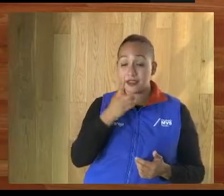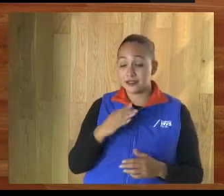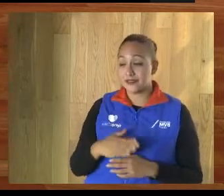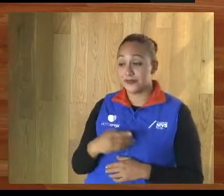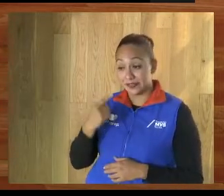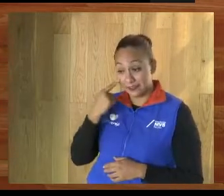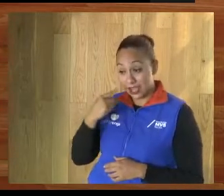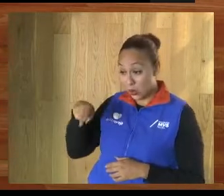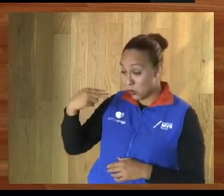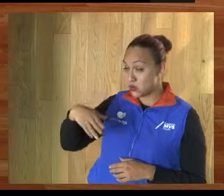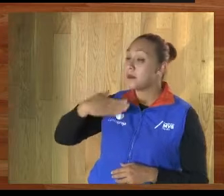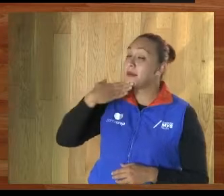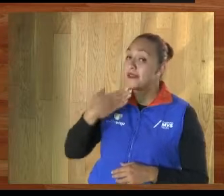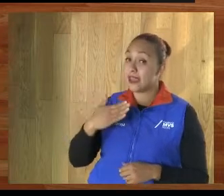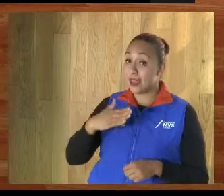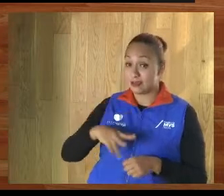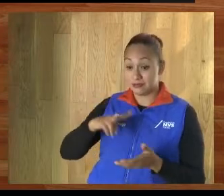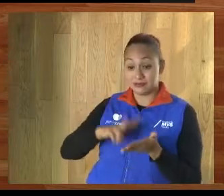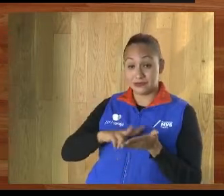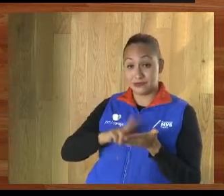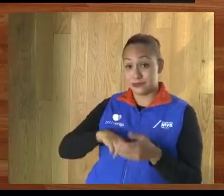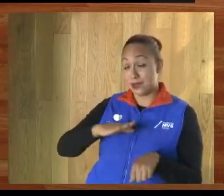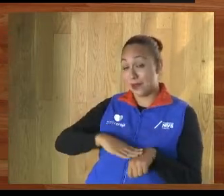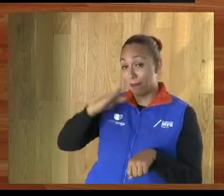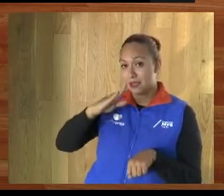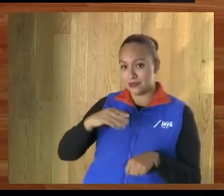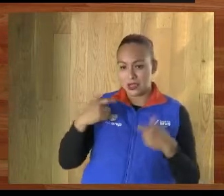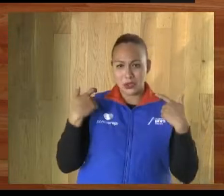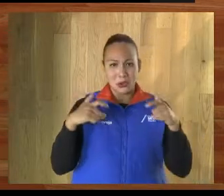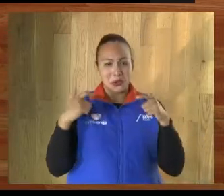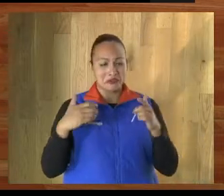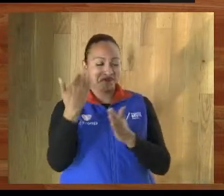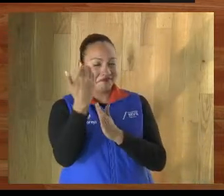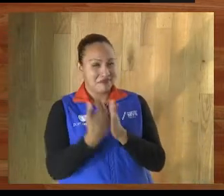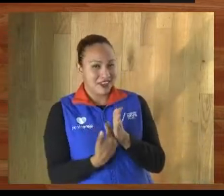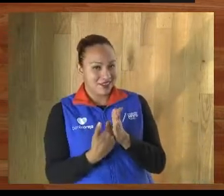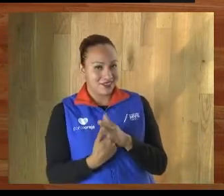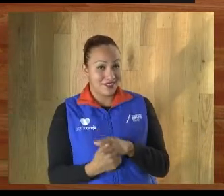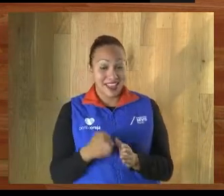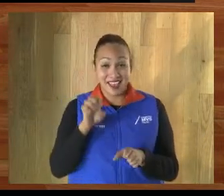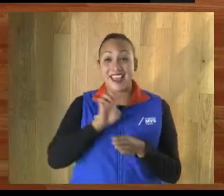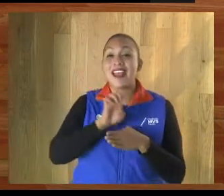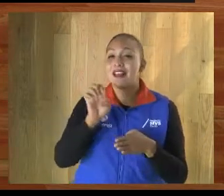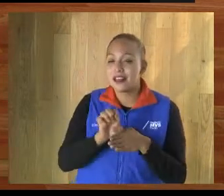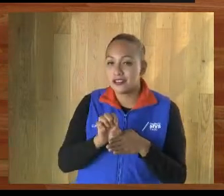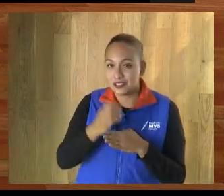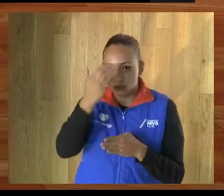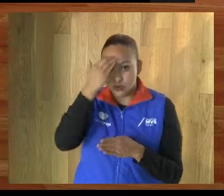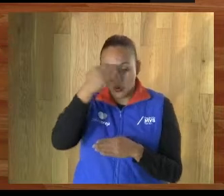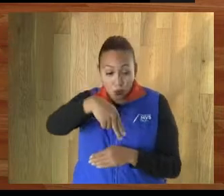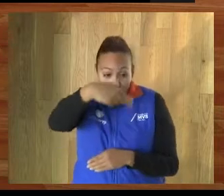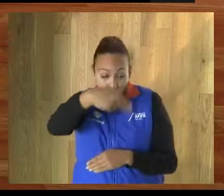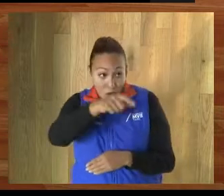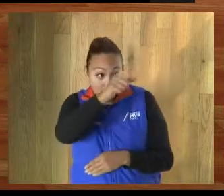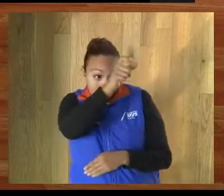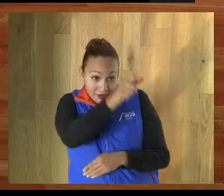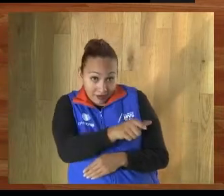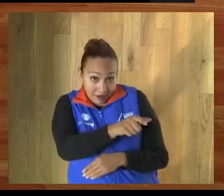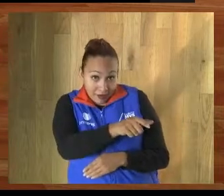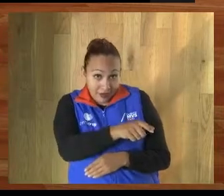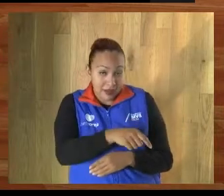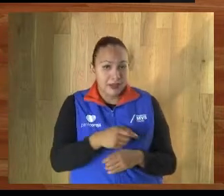riquezas. Entonces, bueno, es algo que siempre nos preocupa porque sabemos que si tenemos un buen nombre, una buena reputación, esto nos